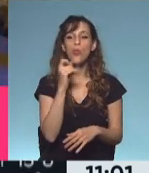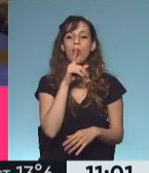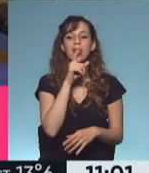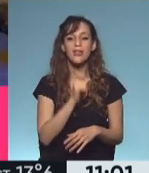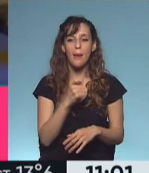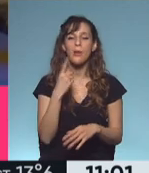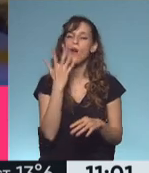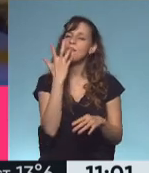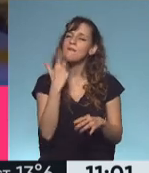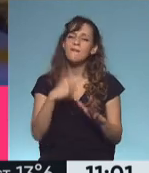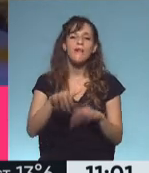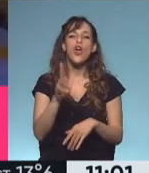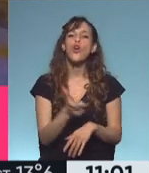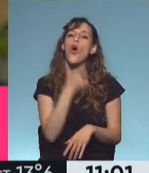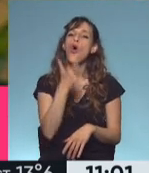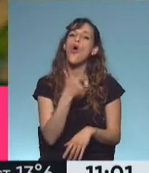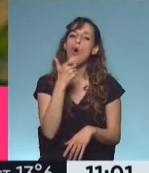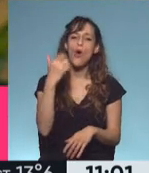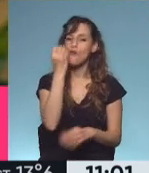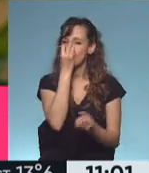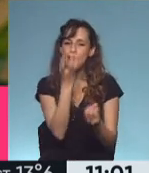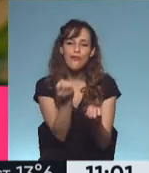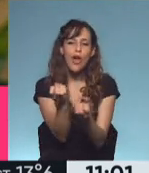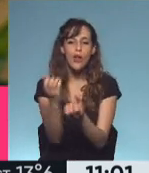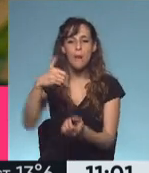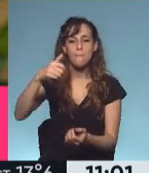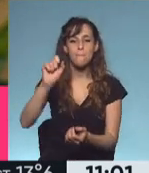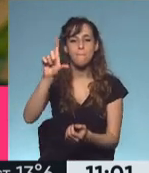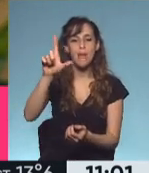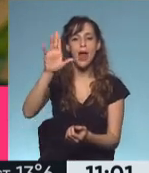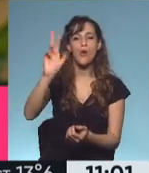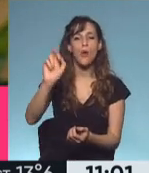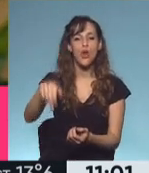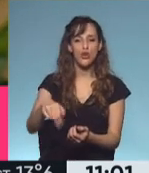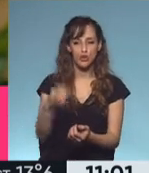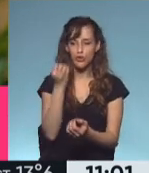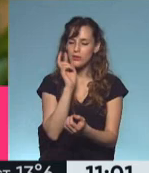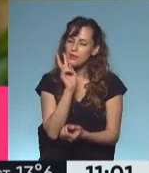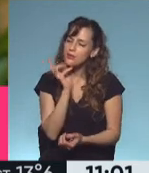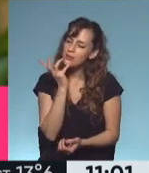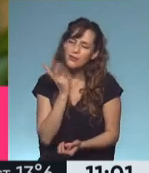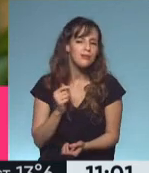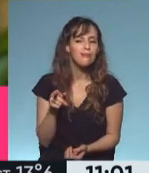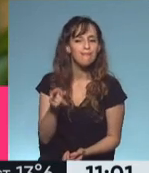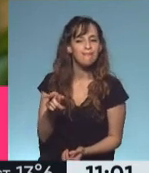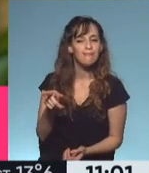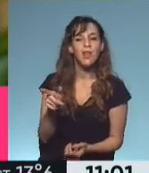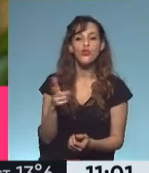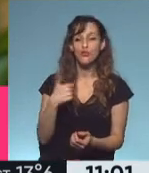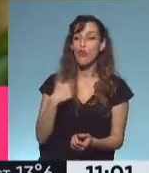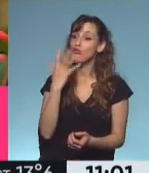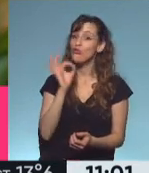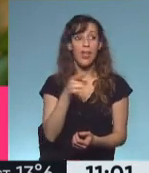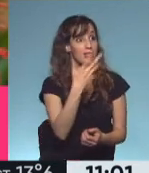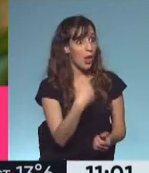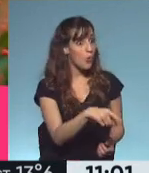de los malbones rojos. Ah. Y voy por la vida regalándole a gente que aprecio mucho y que sé que es gusta de las plantas, ¿no? Tampoco